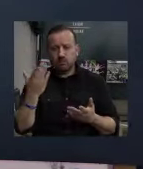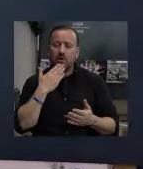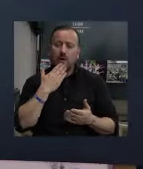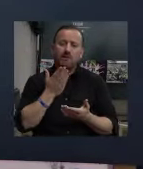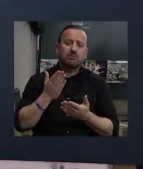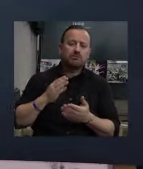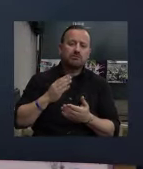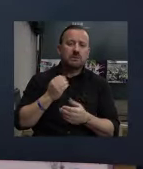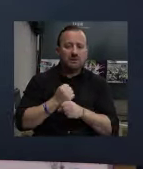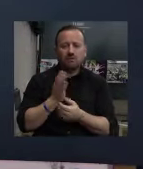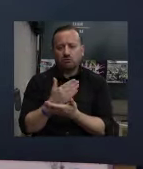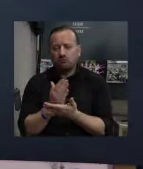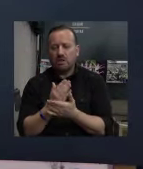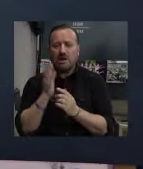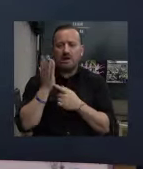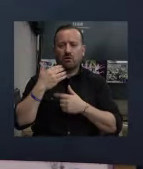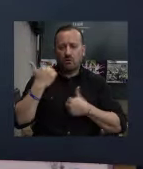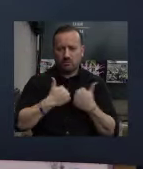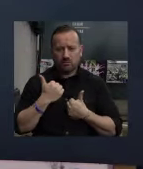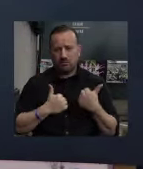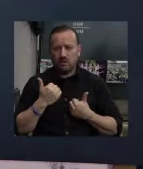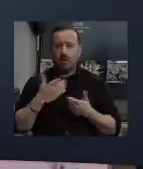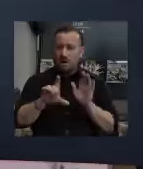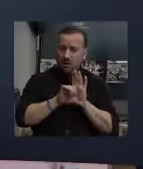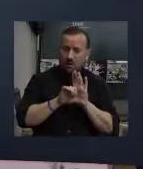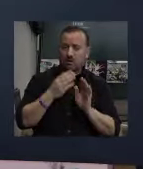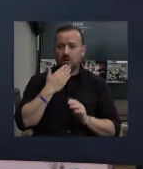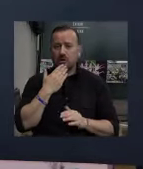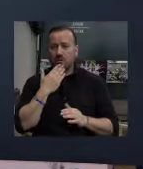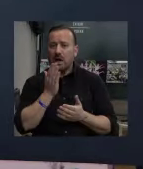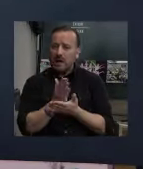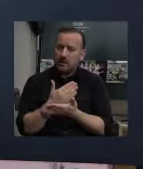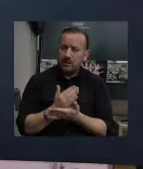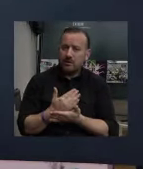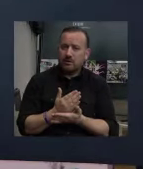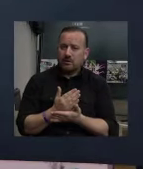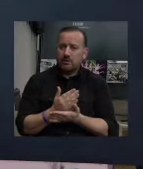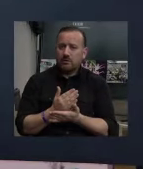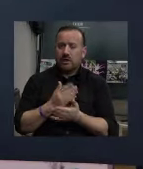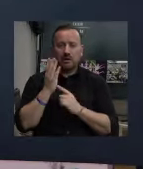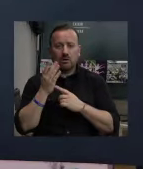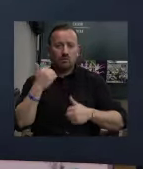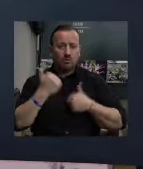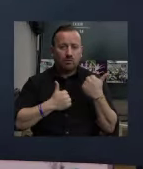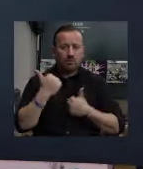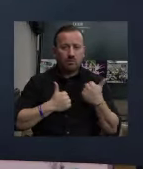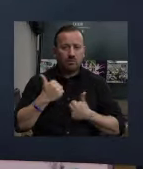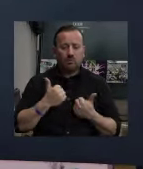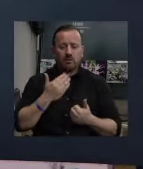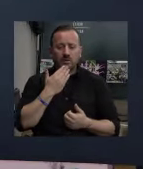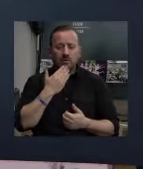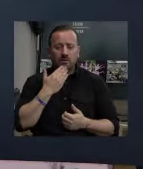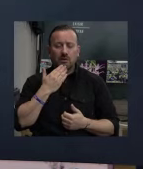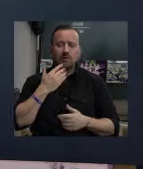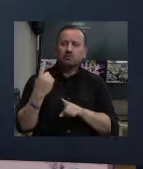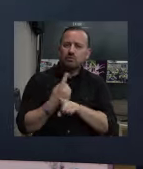estrategia técnico profesional ya tanto la ley como como la estrategia técnico profesional la estrategia tp